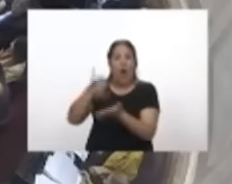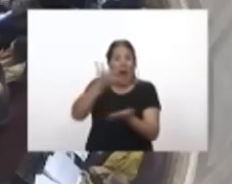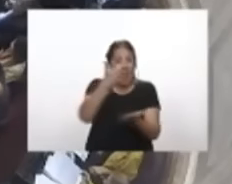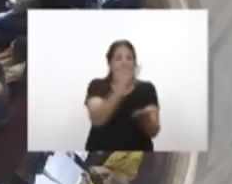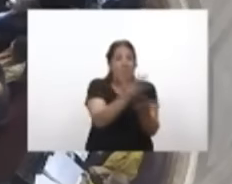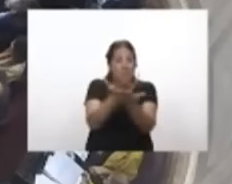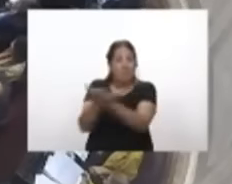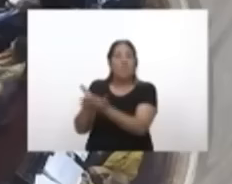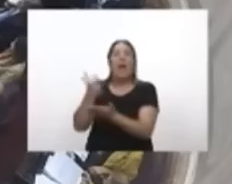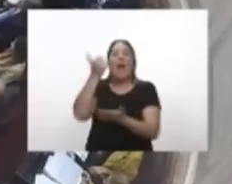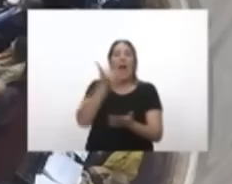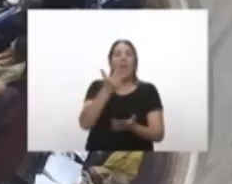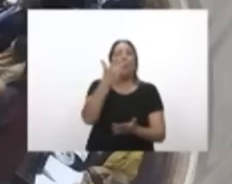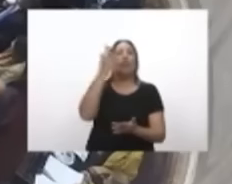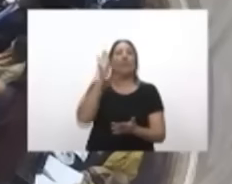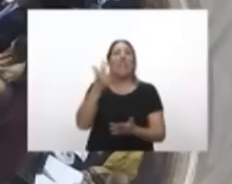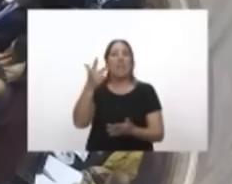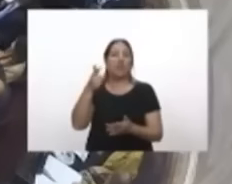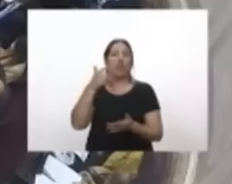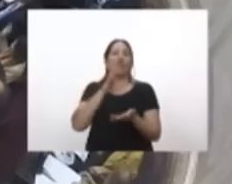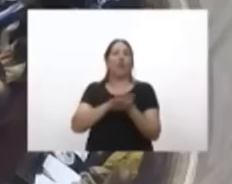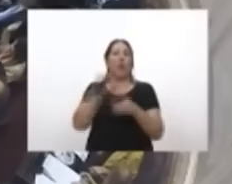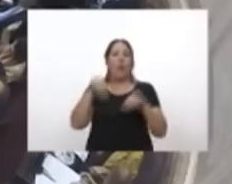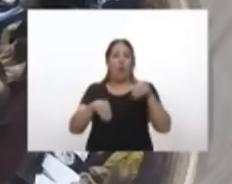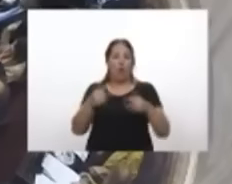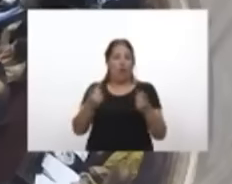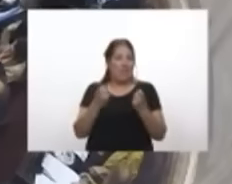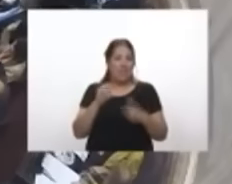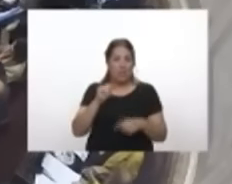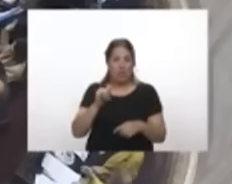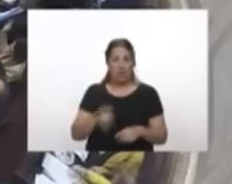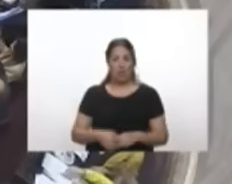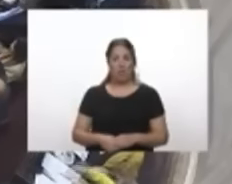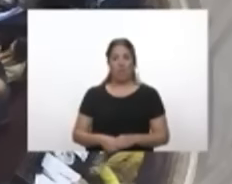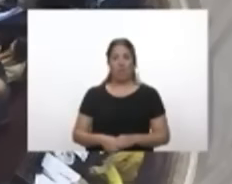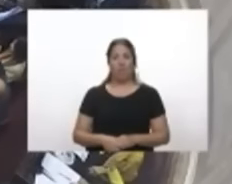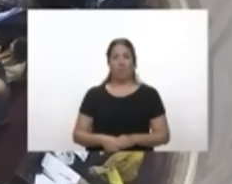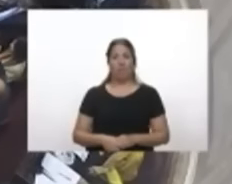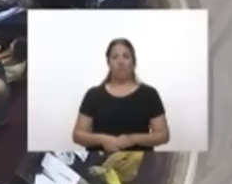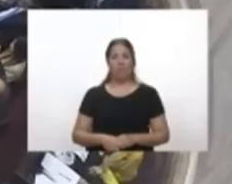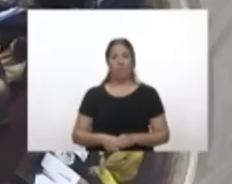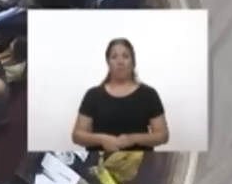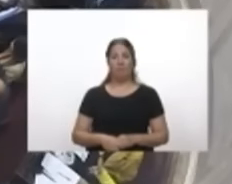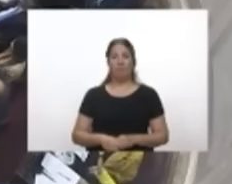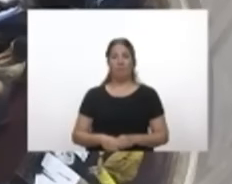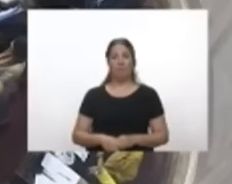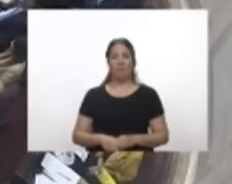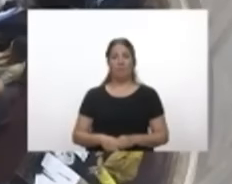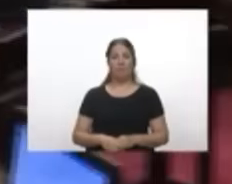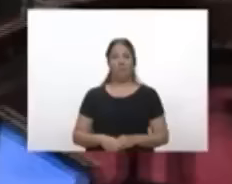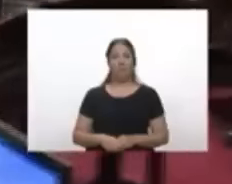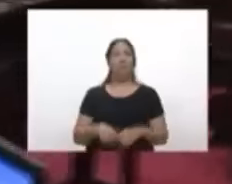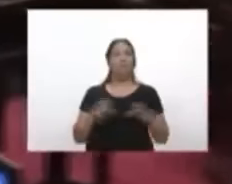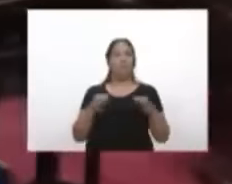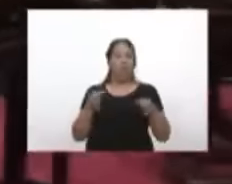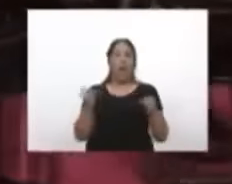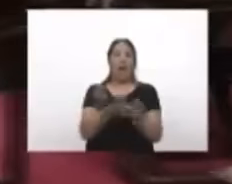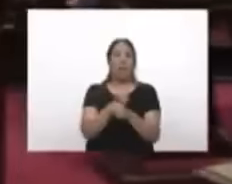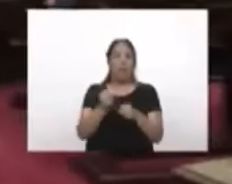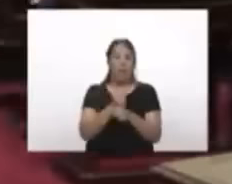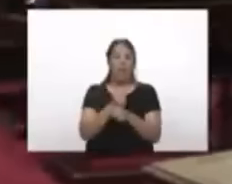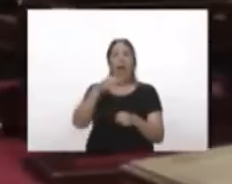diputados lo que hacen es, por una resolución, se enganchan, reitero, como se le dice en la jerga. Lo que pasa es que también en el medio, hace algunos meses, hubo